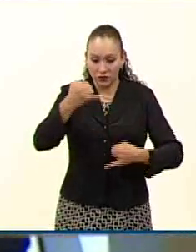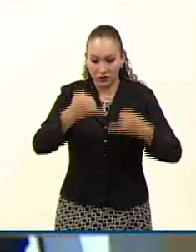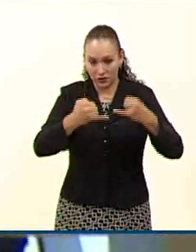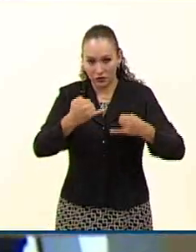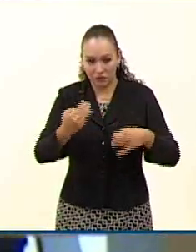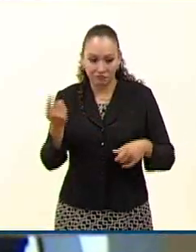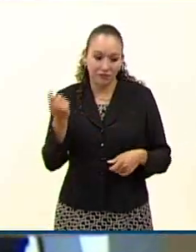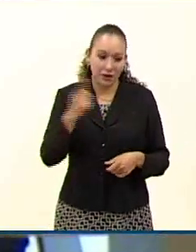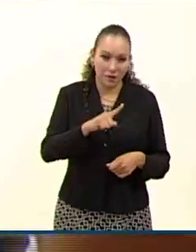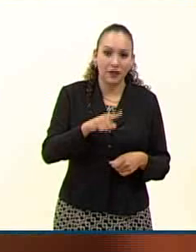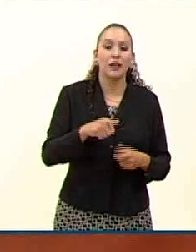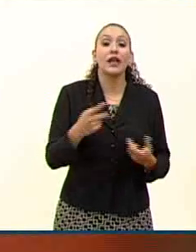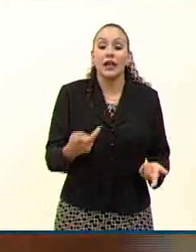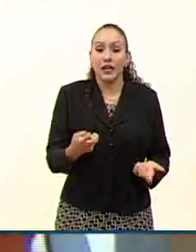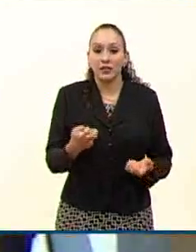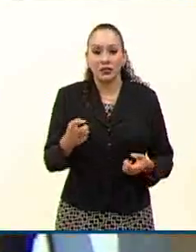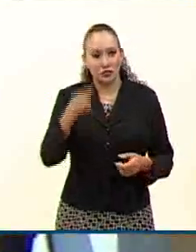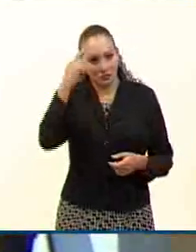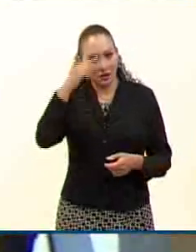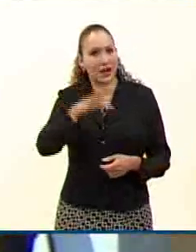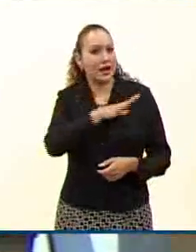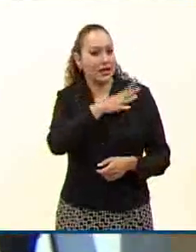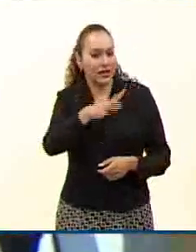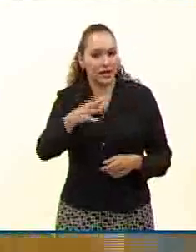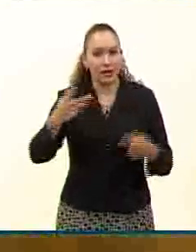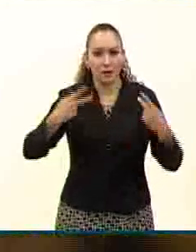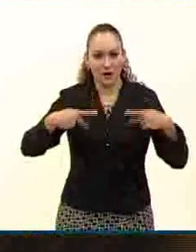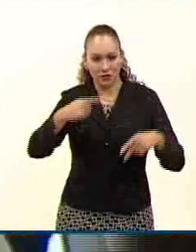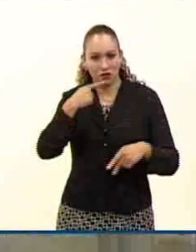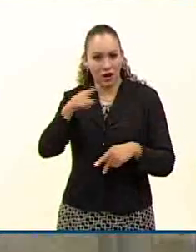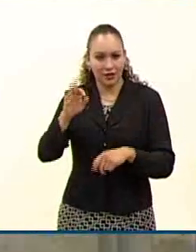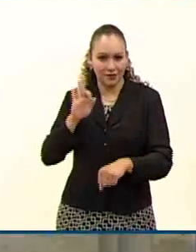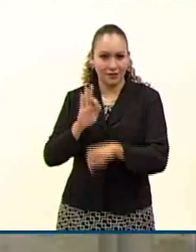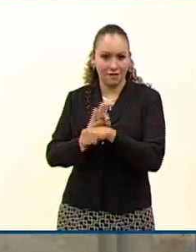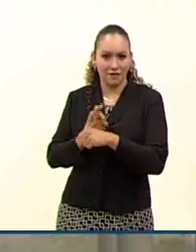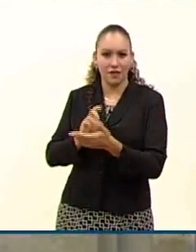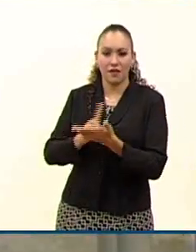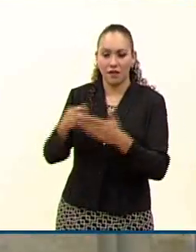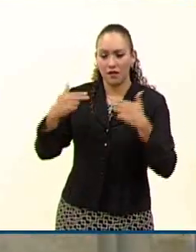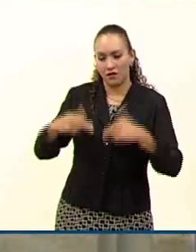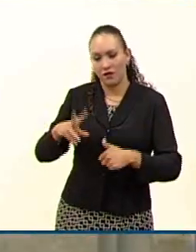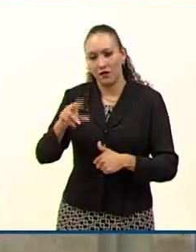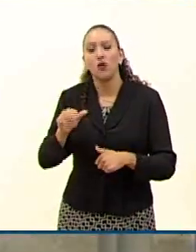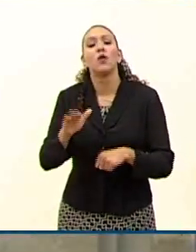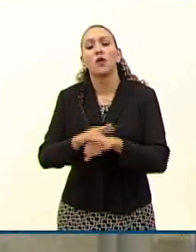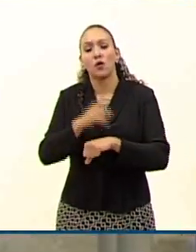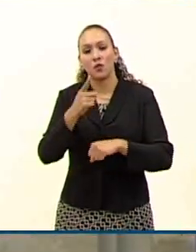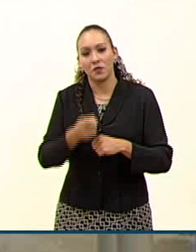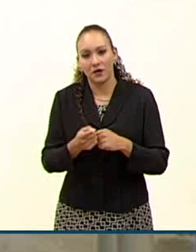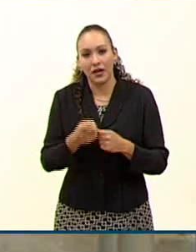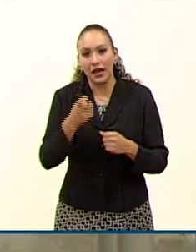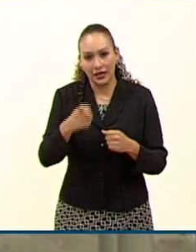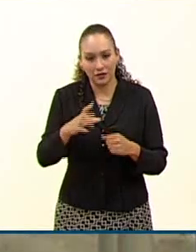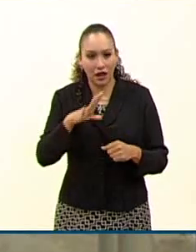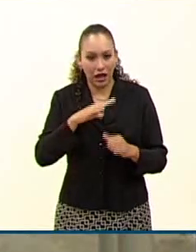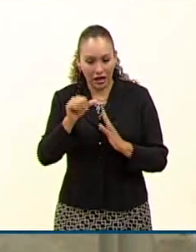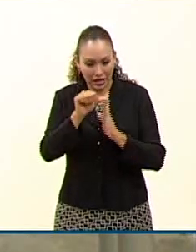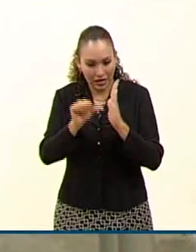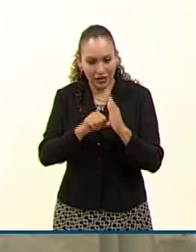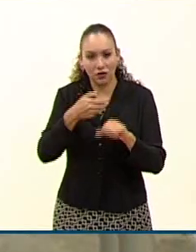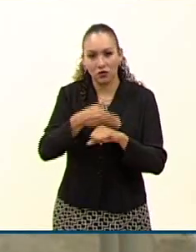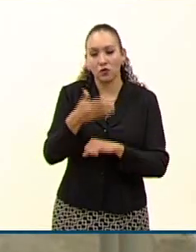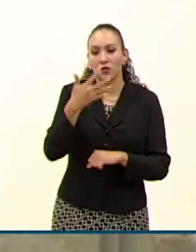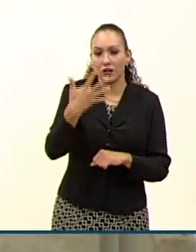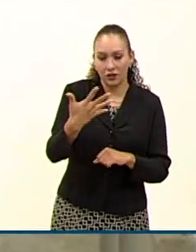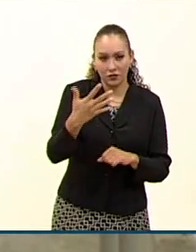actos de autoridad para efectos del juicio de amparo, ya que no resultan equiparables a los actos previstos en los términos del artículo 5º,